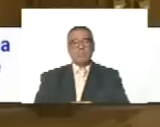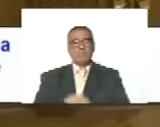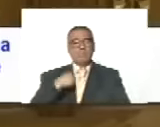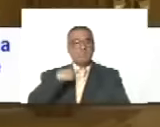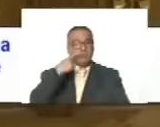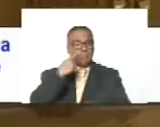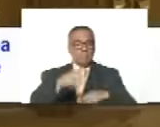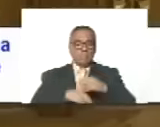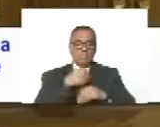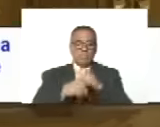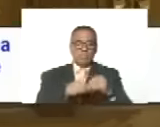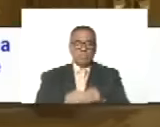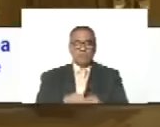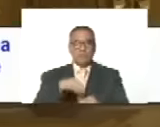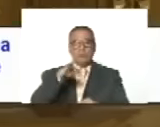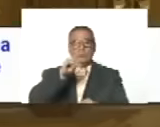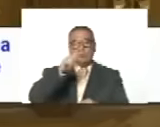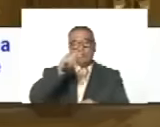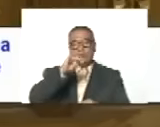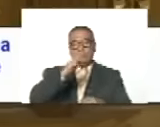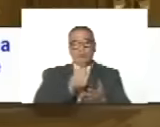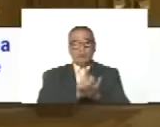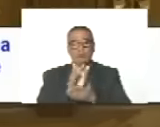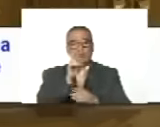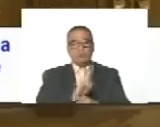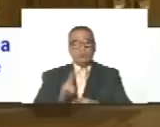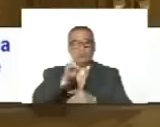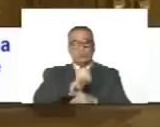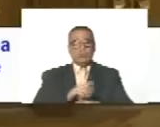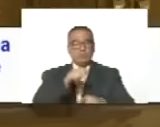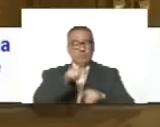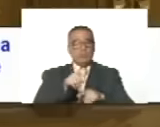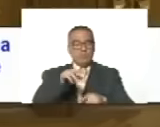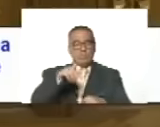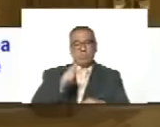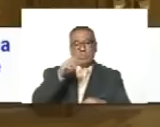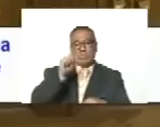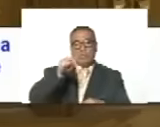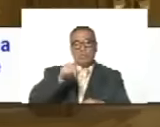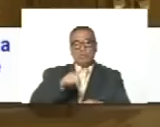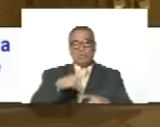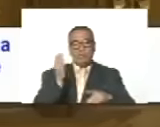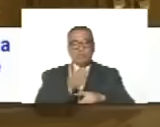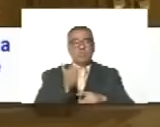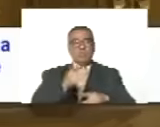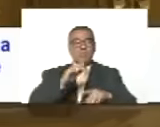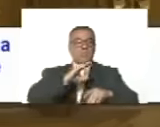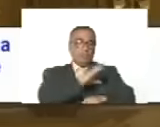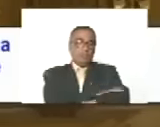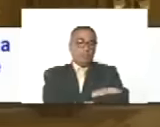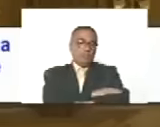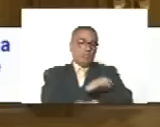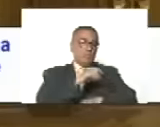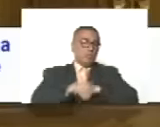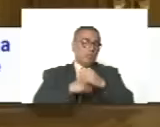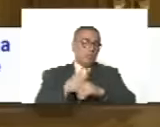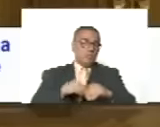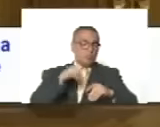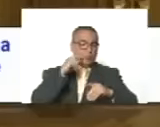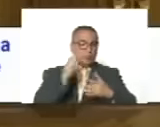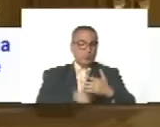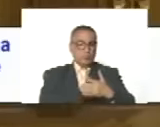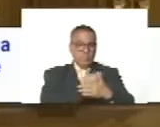Indigna a secas que el sionismo siga haciendo uso del chantaje del antisemitismo contra quienes se oponen a sus atropellos y a sus